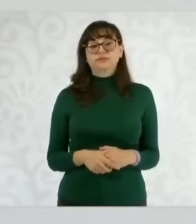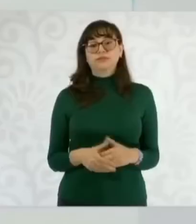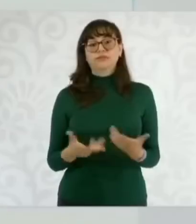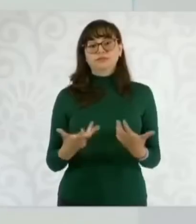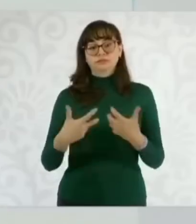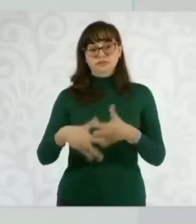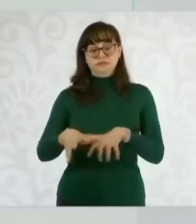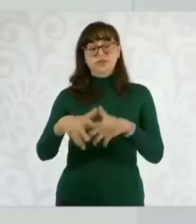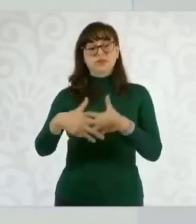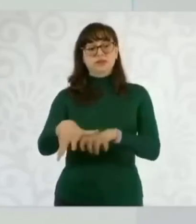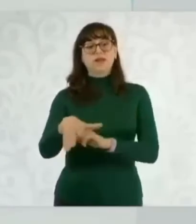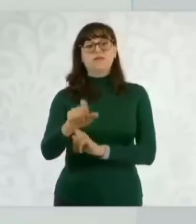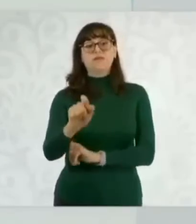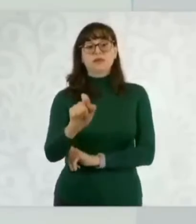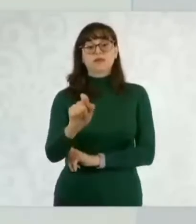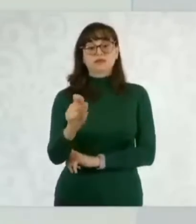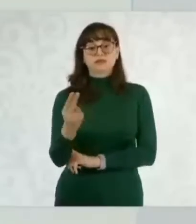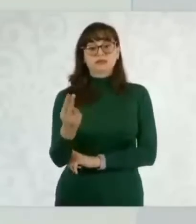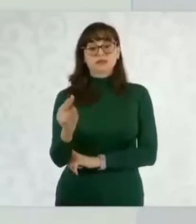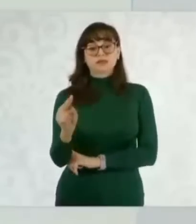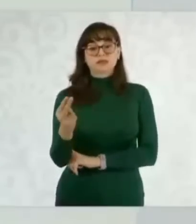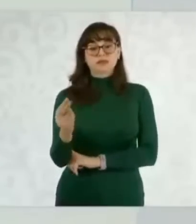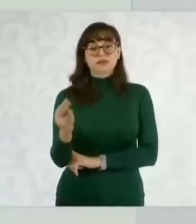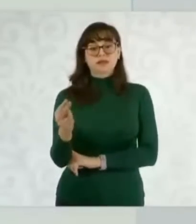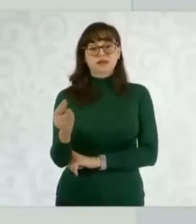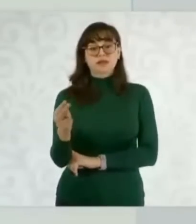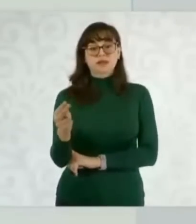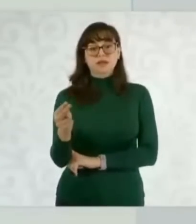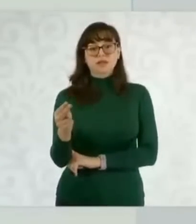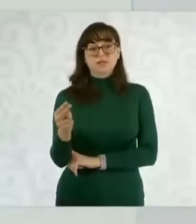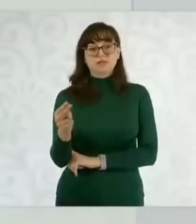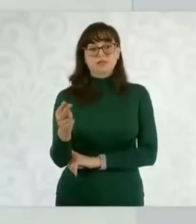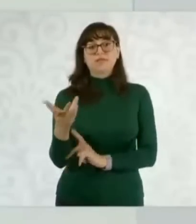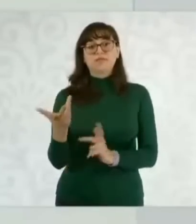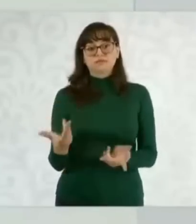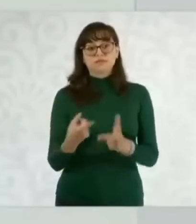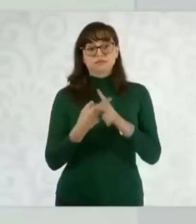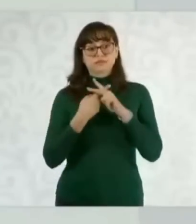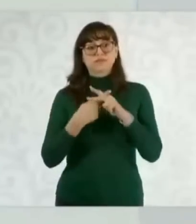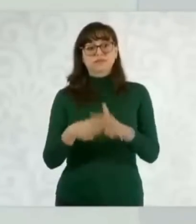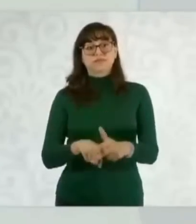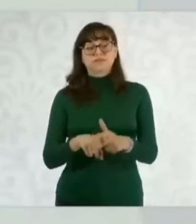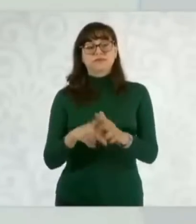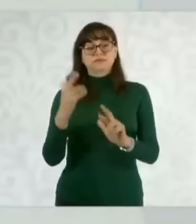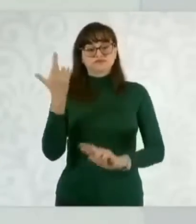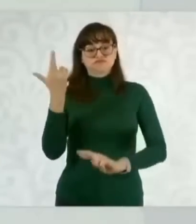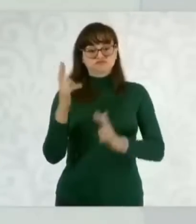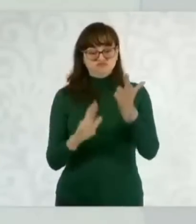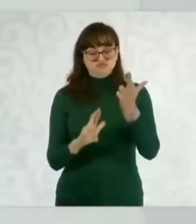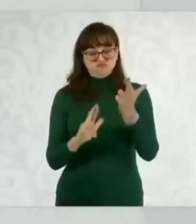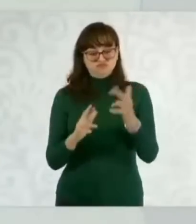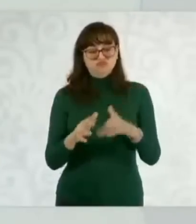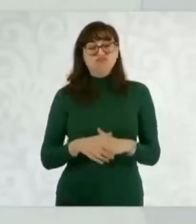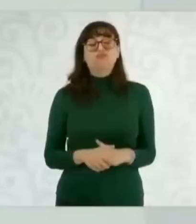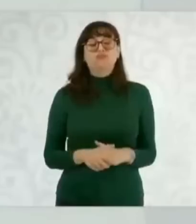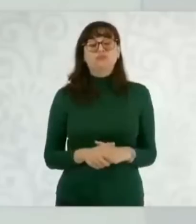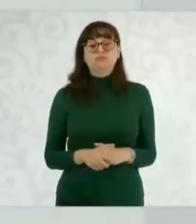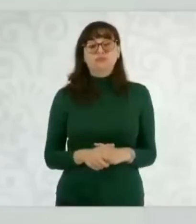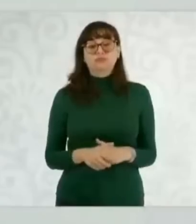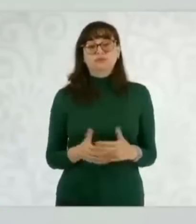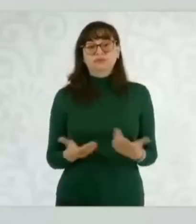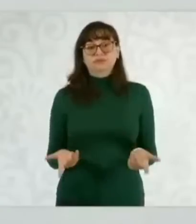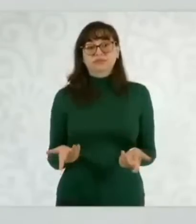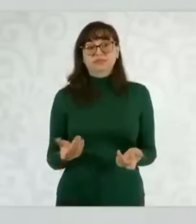el desfile y la conmemoración del inicio de la revolución. Y esto es